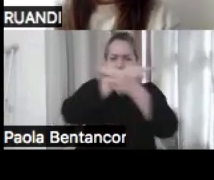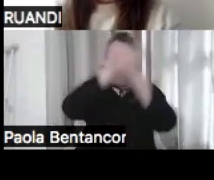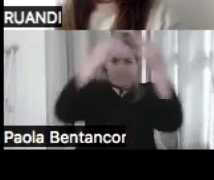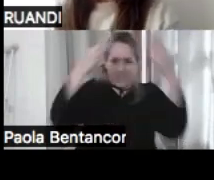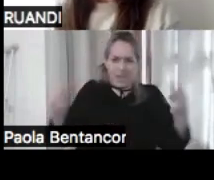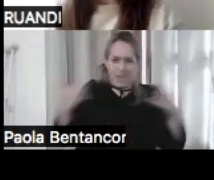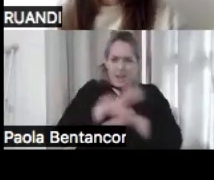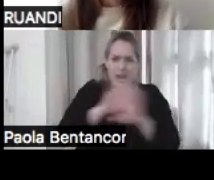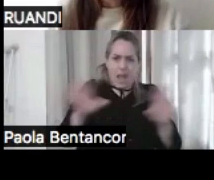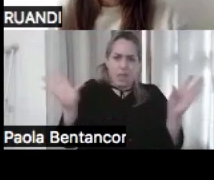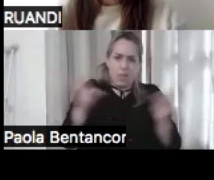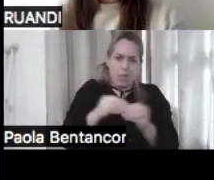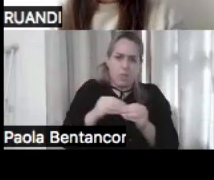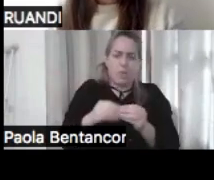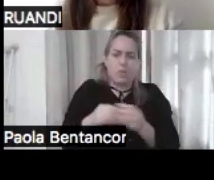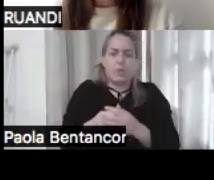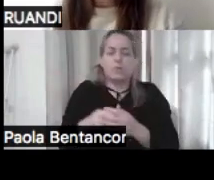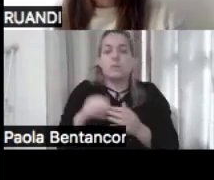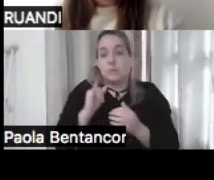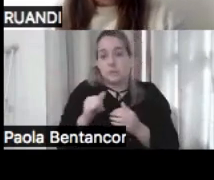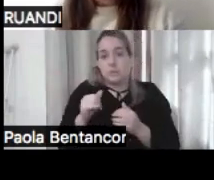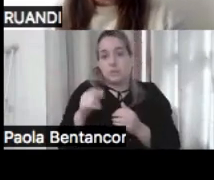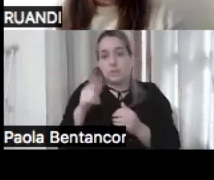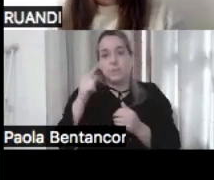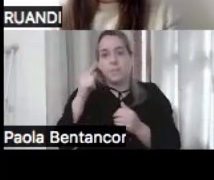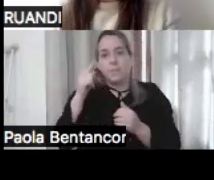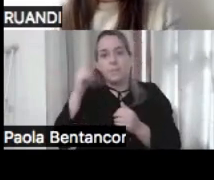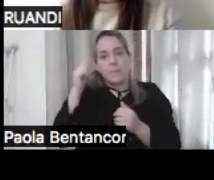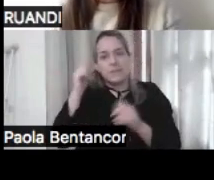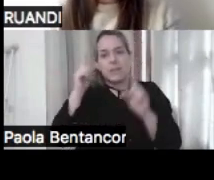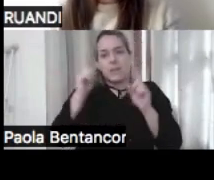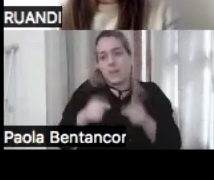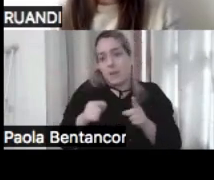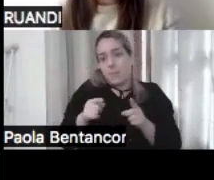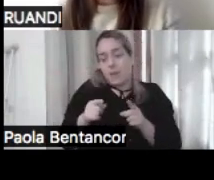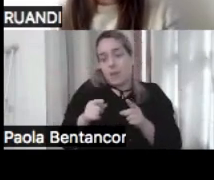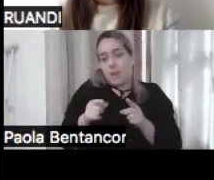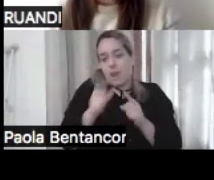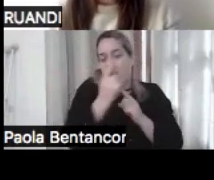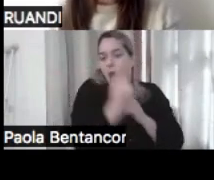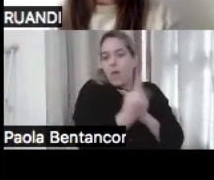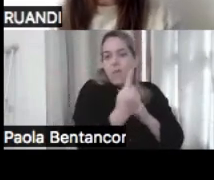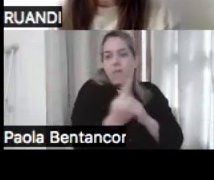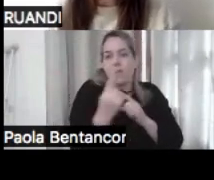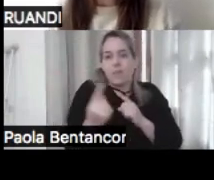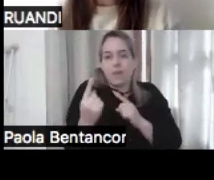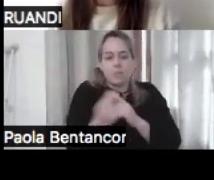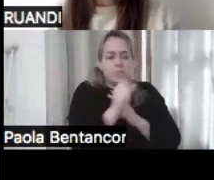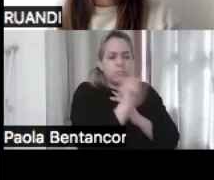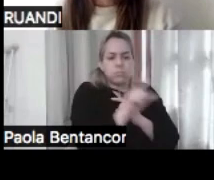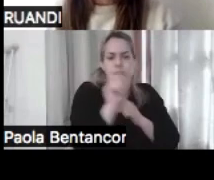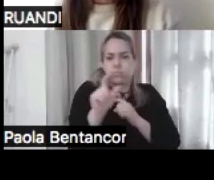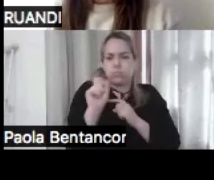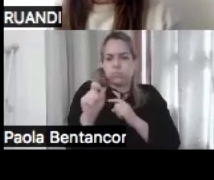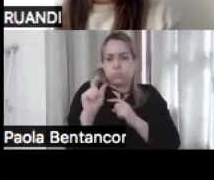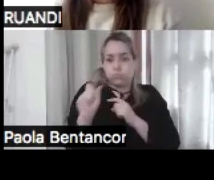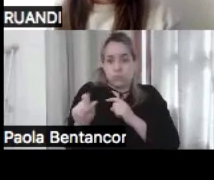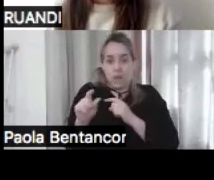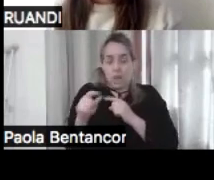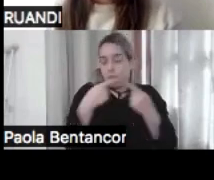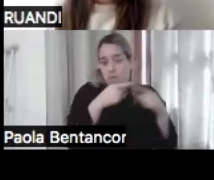Sí, sí, sí, pensando además de que todos somos distintos y todos tenemos necesidades diferentes,